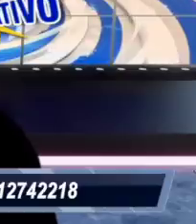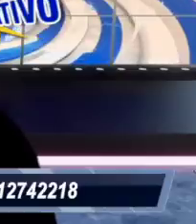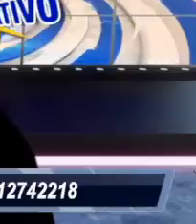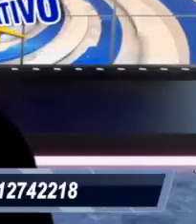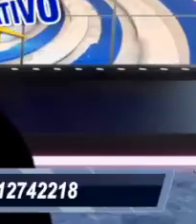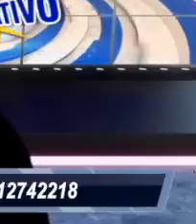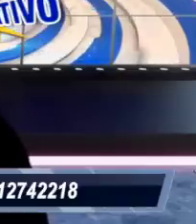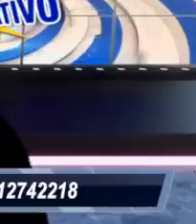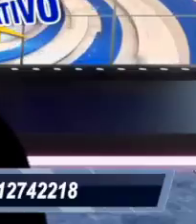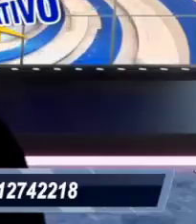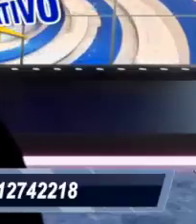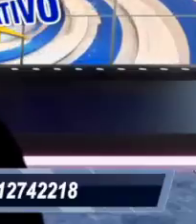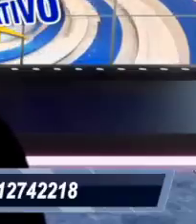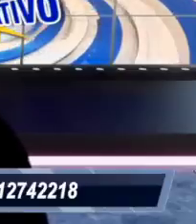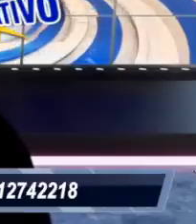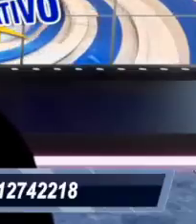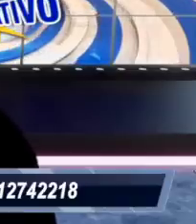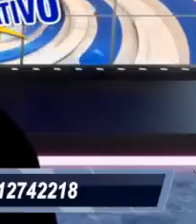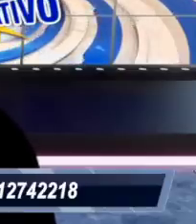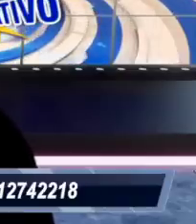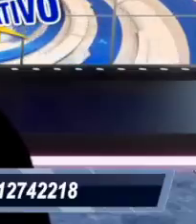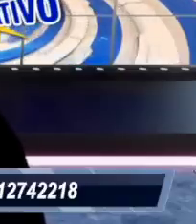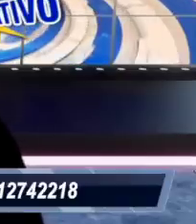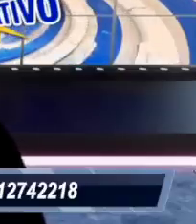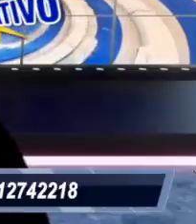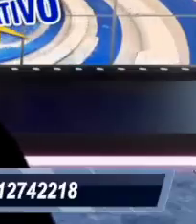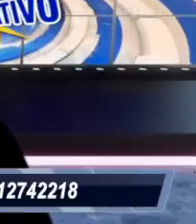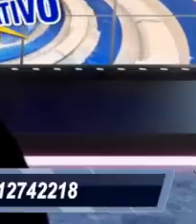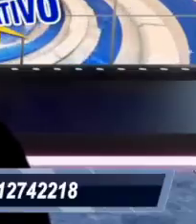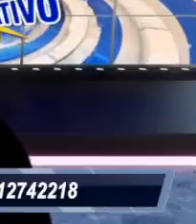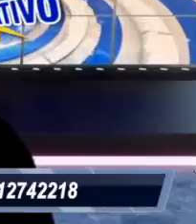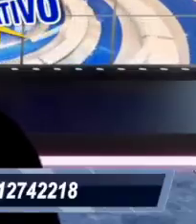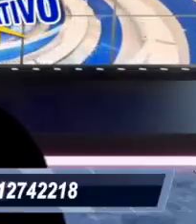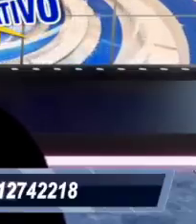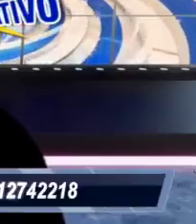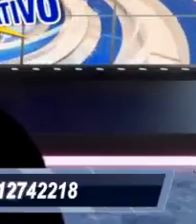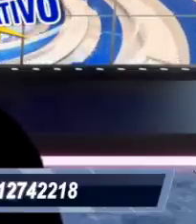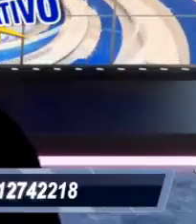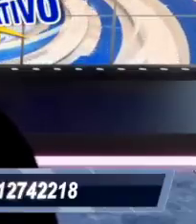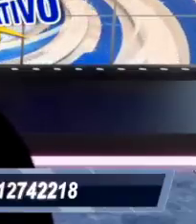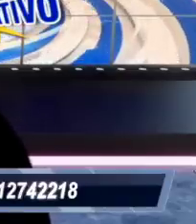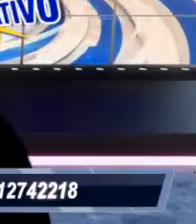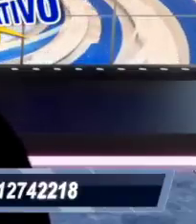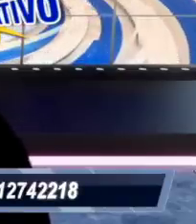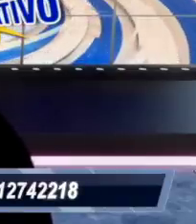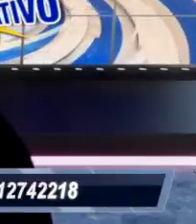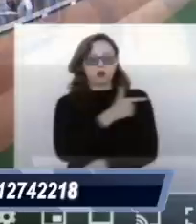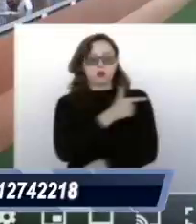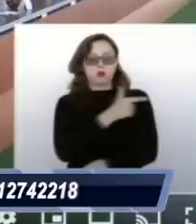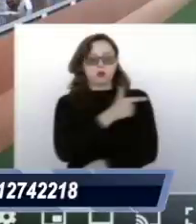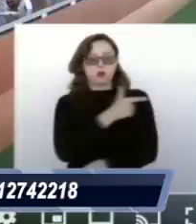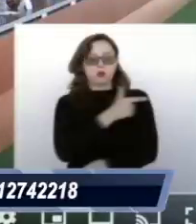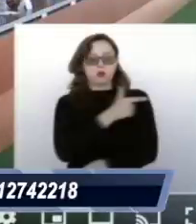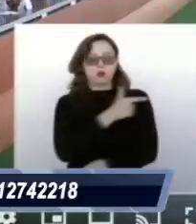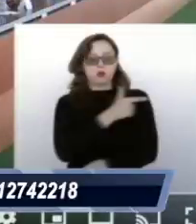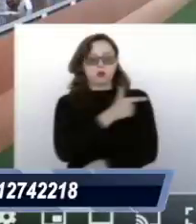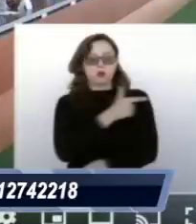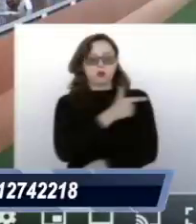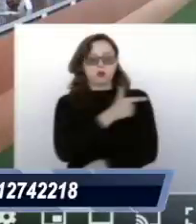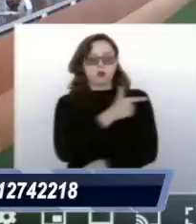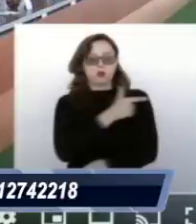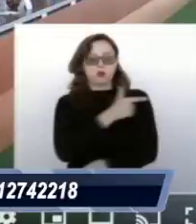y otras también son como de poner un foco de alerta. Pero vamos escuchando justamente lo que se dijo en